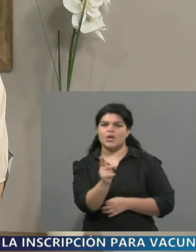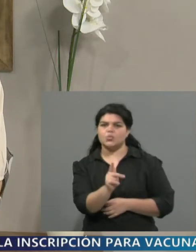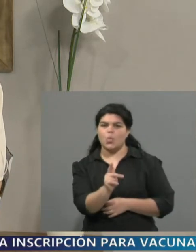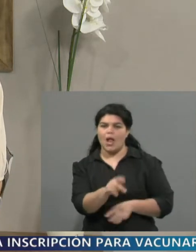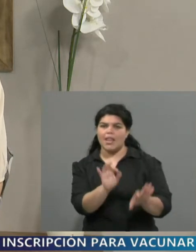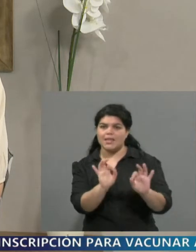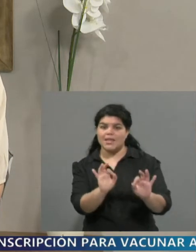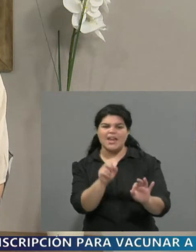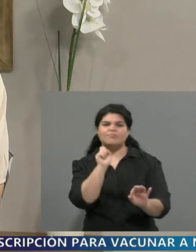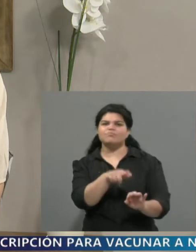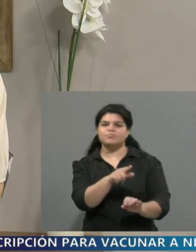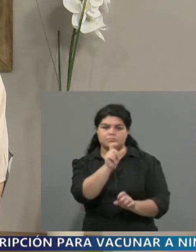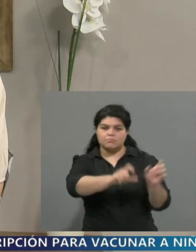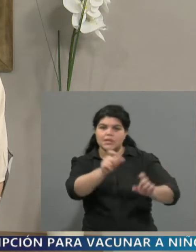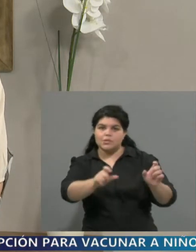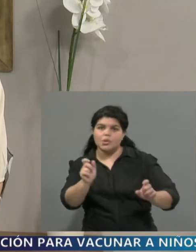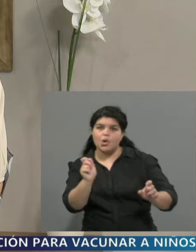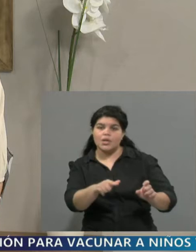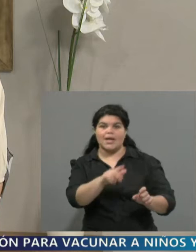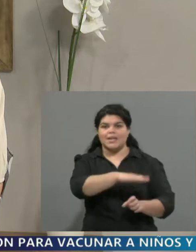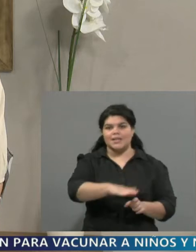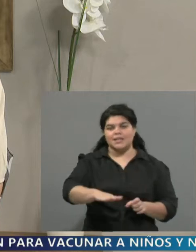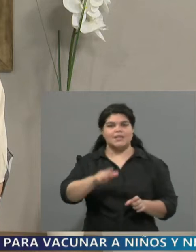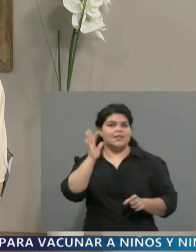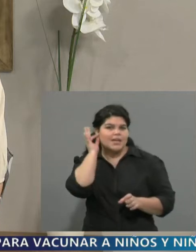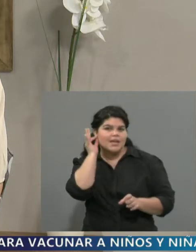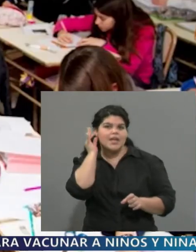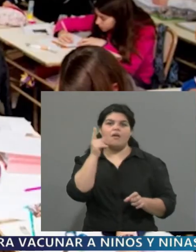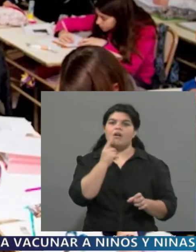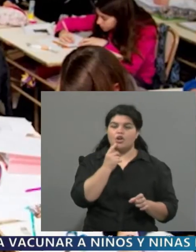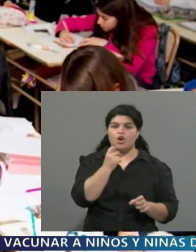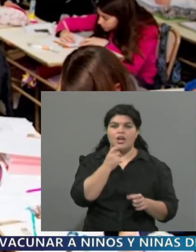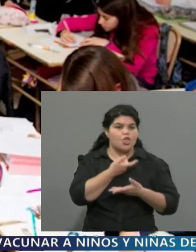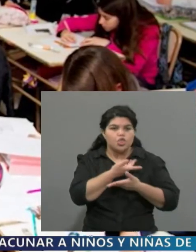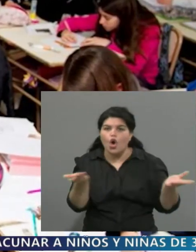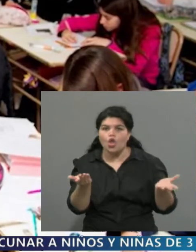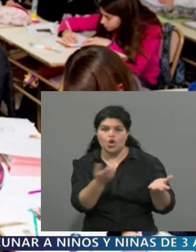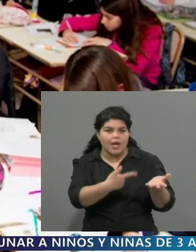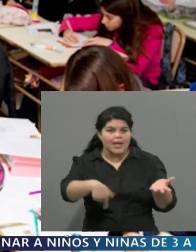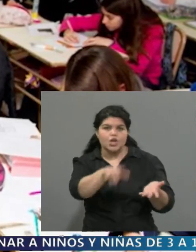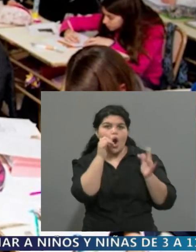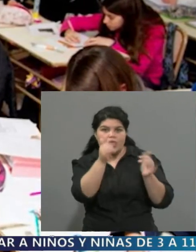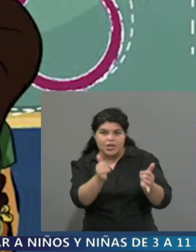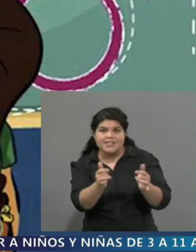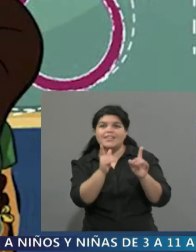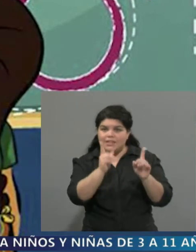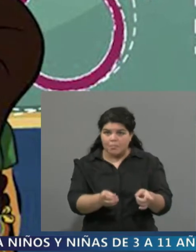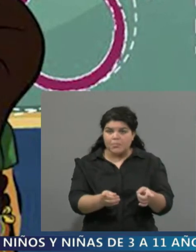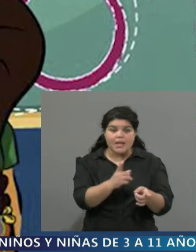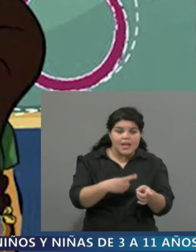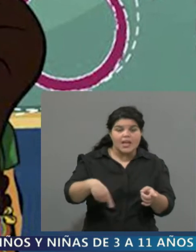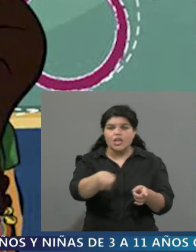personas, particularmente de niños, niñas y adolescentes. ¿Entendés? Entonces, el hecho de que